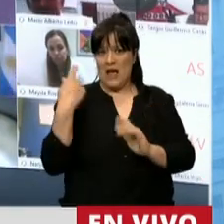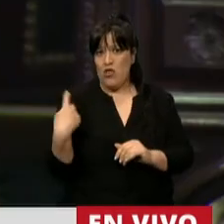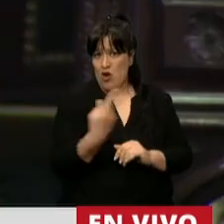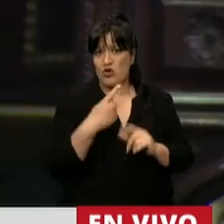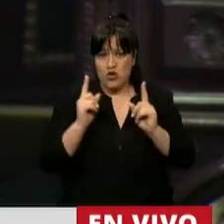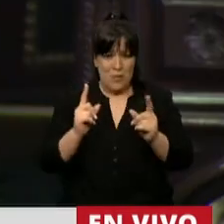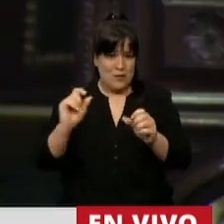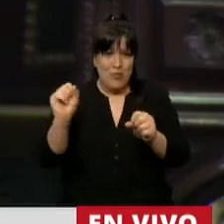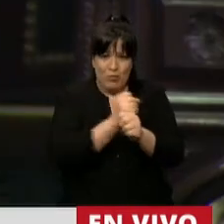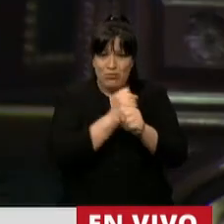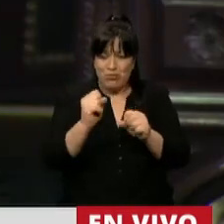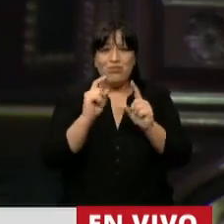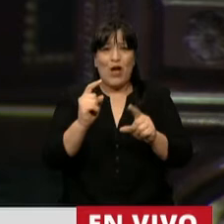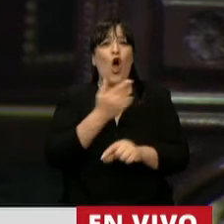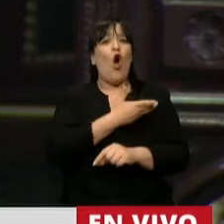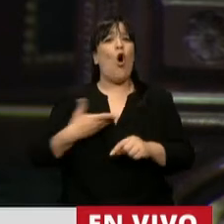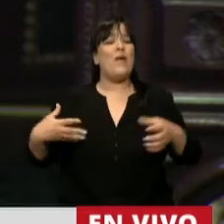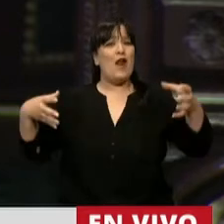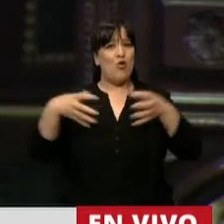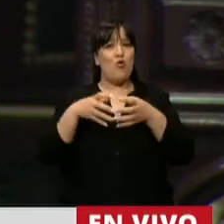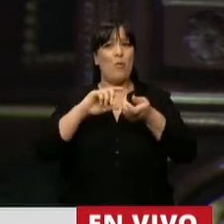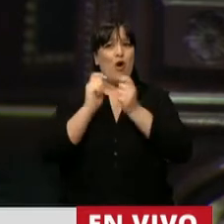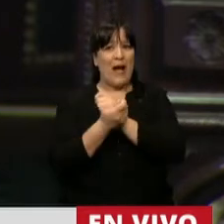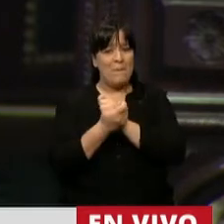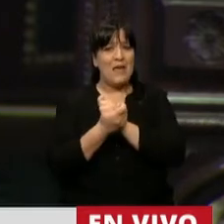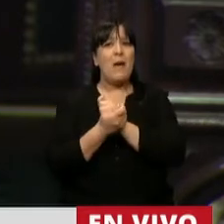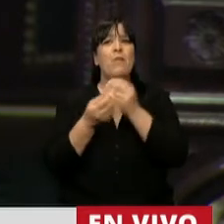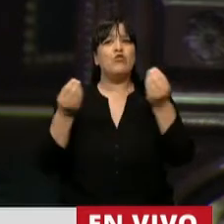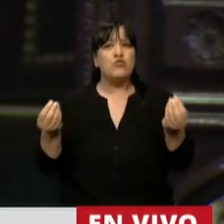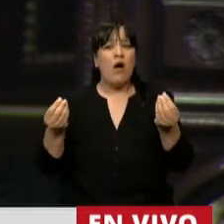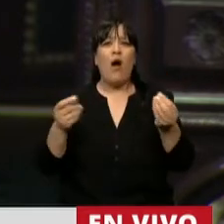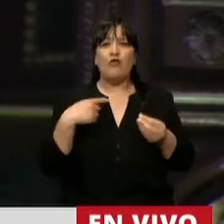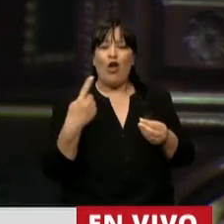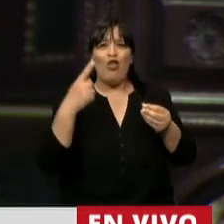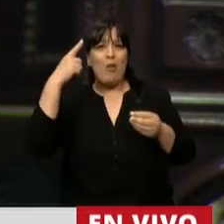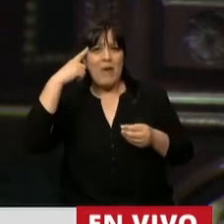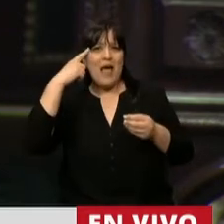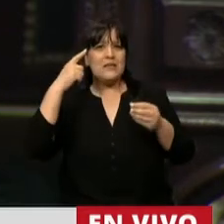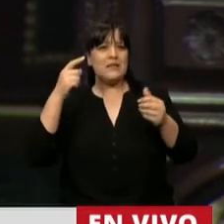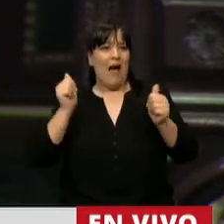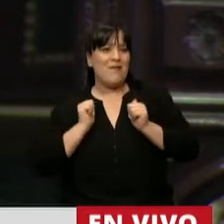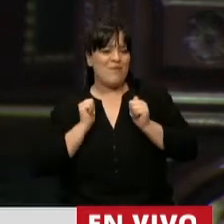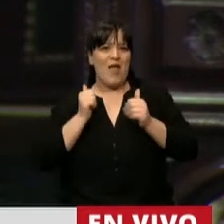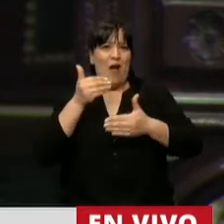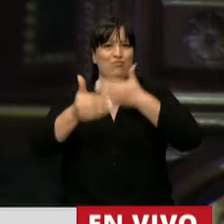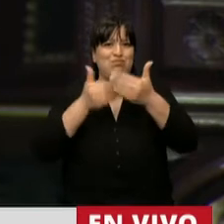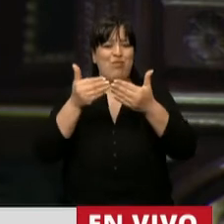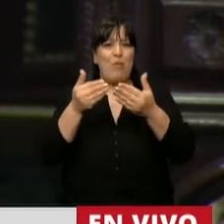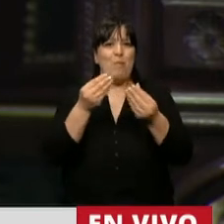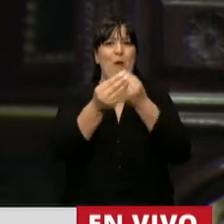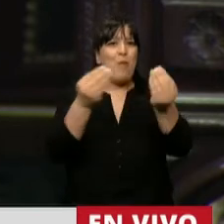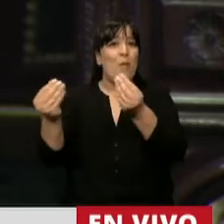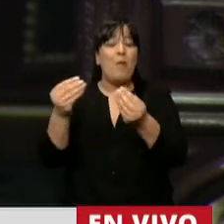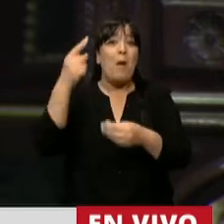y promovimos desde el gobierno de Cambiemos, la expectativa de crecimiento en nuevos empleos era